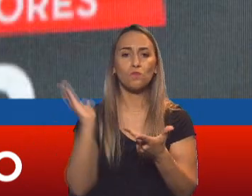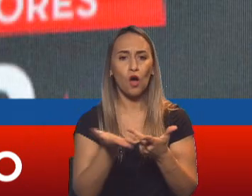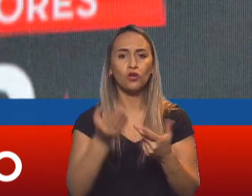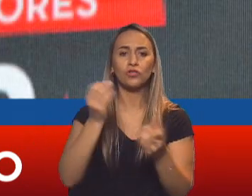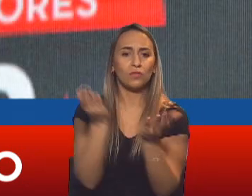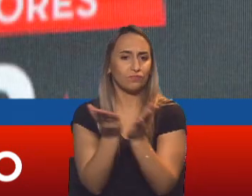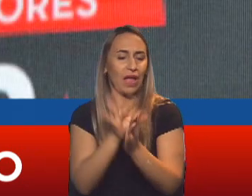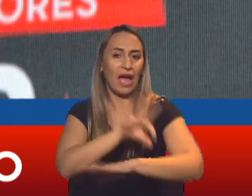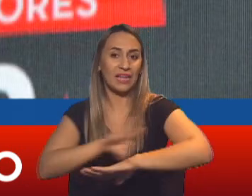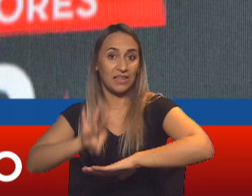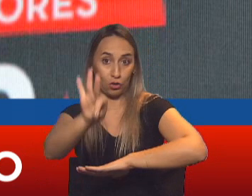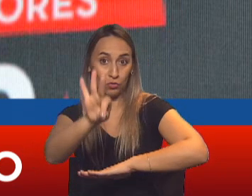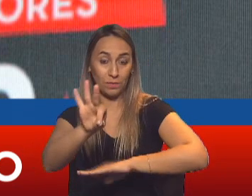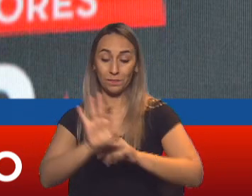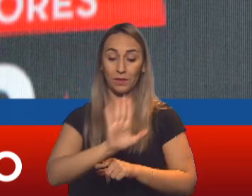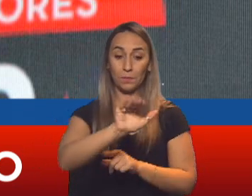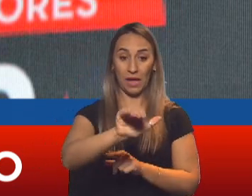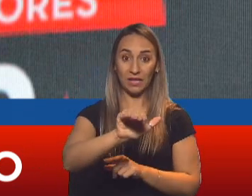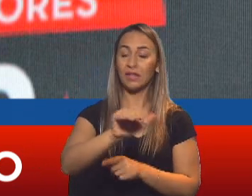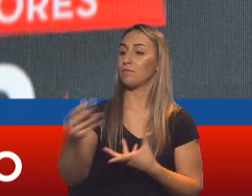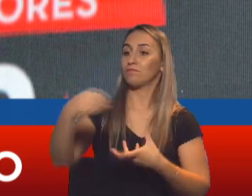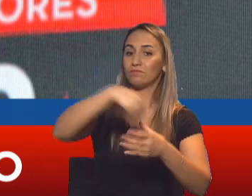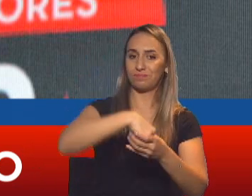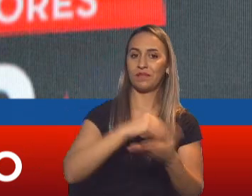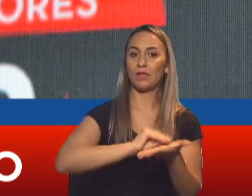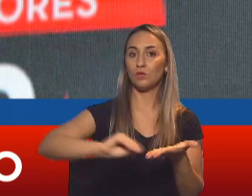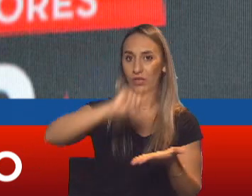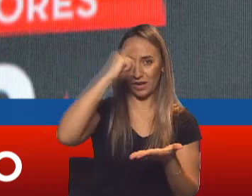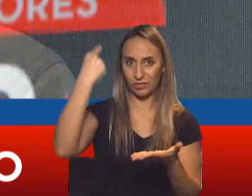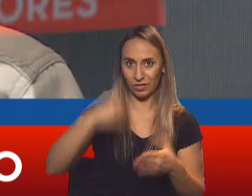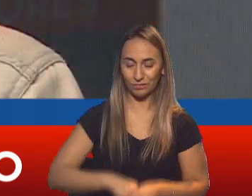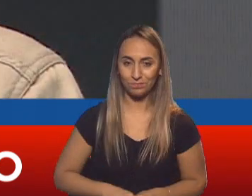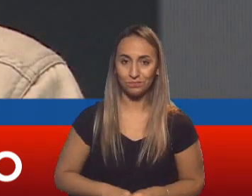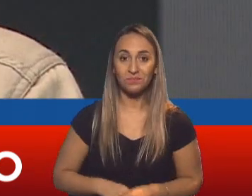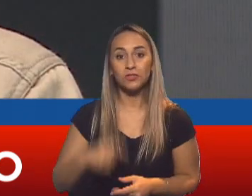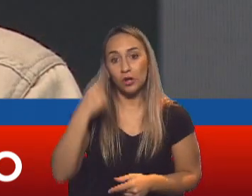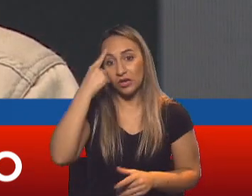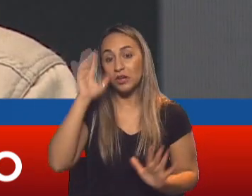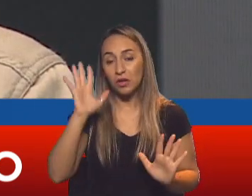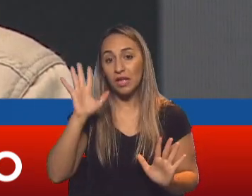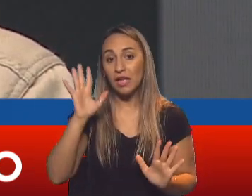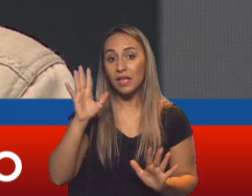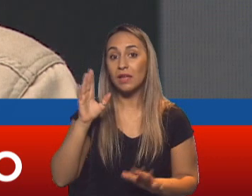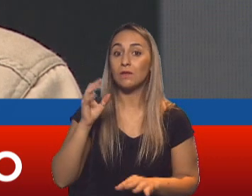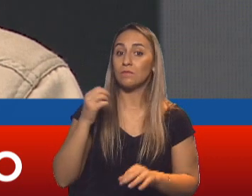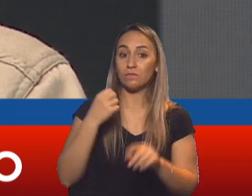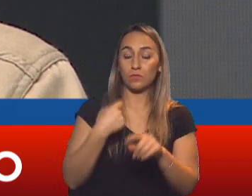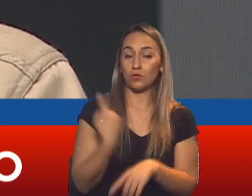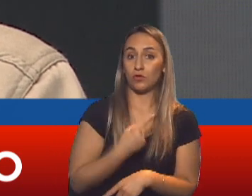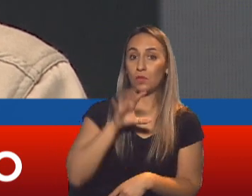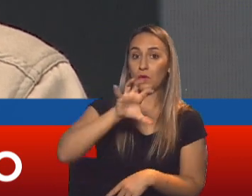arquitectura. Y desde este martes, diputado nacional. Creo que después del histórico resultado que tuvimos en